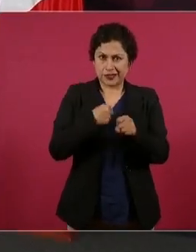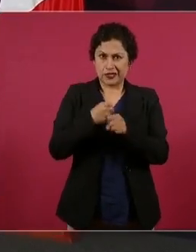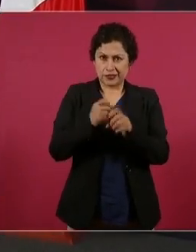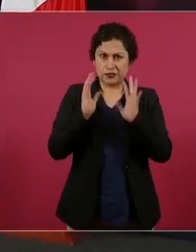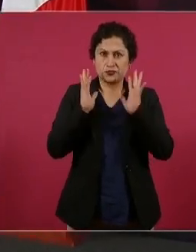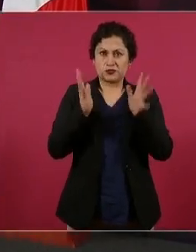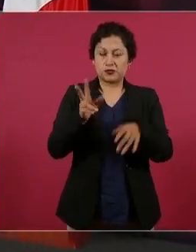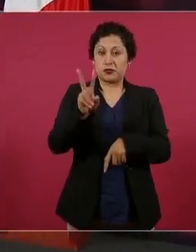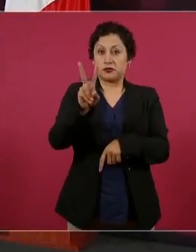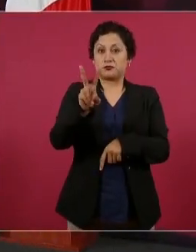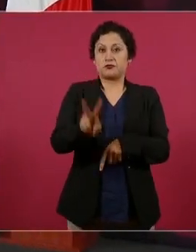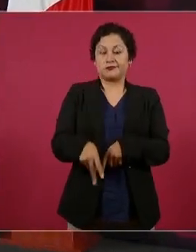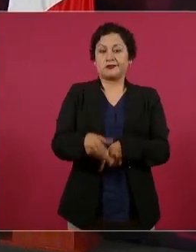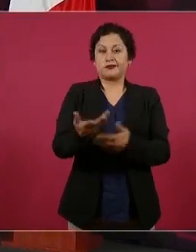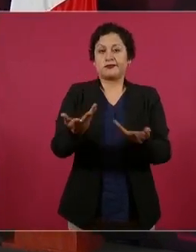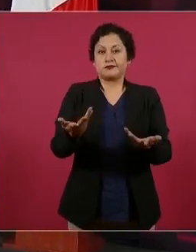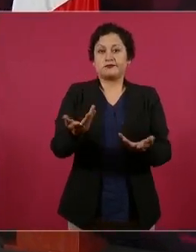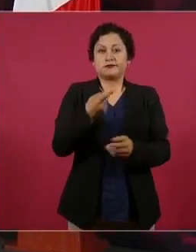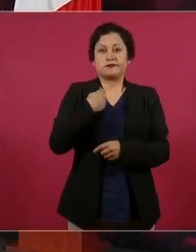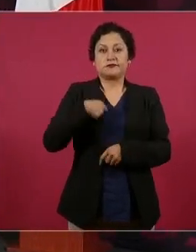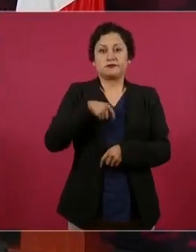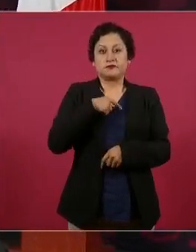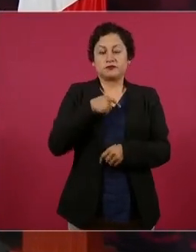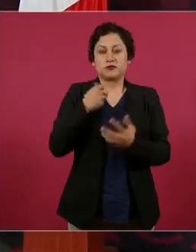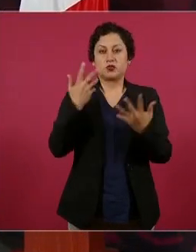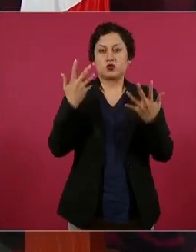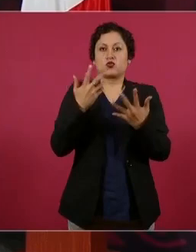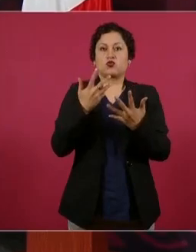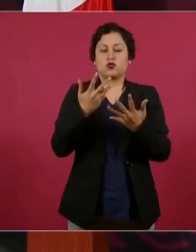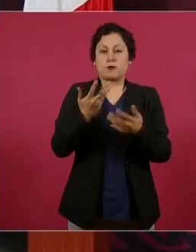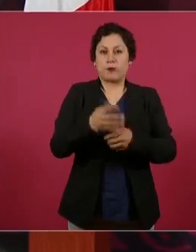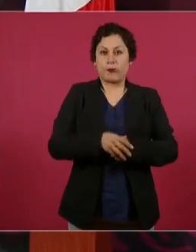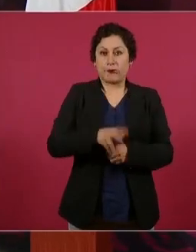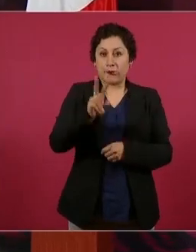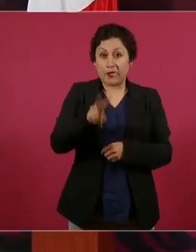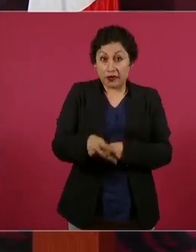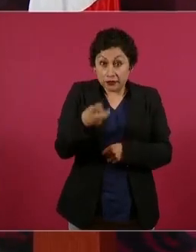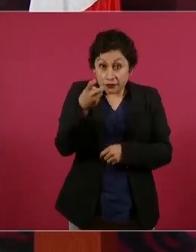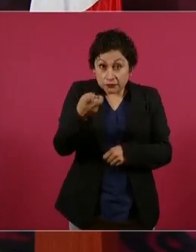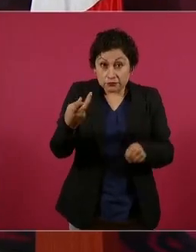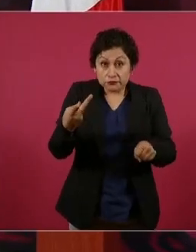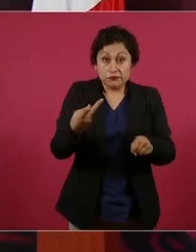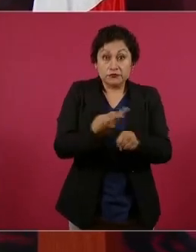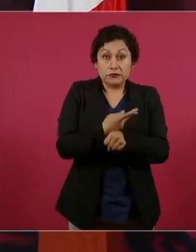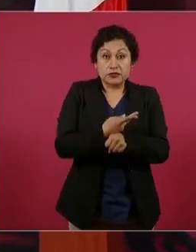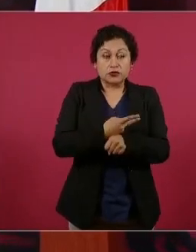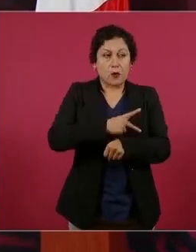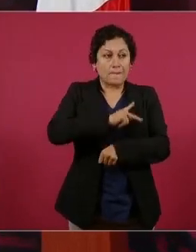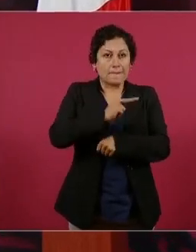Fue muy fuerte, convulsionó al país,